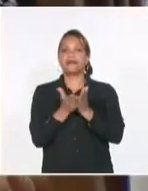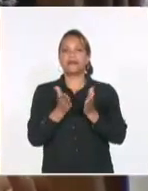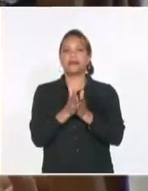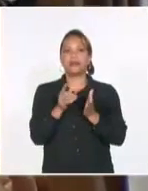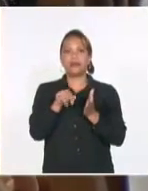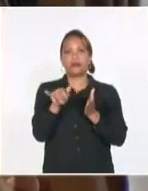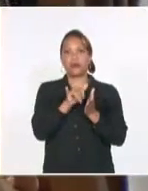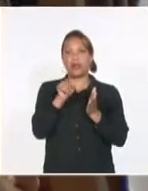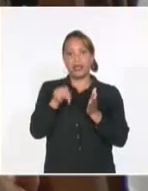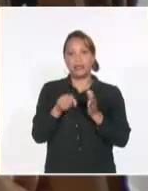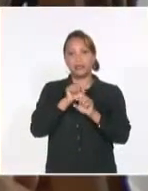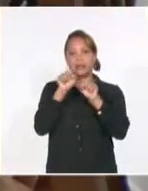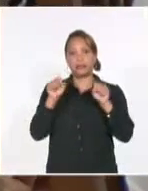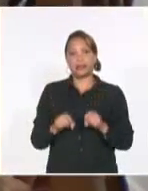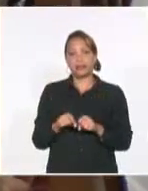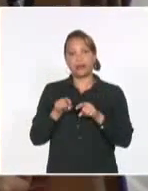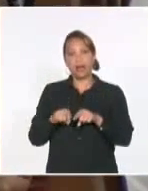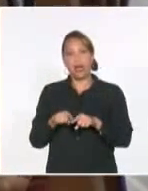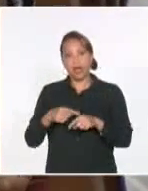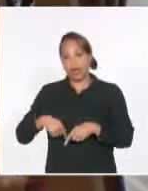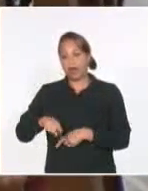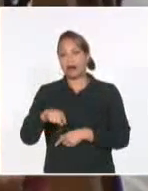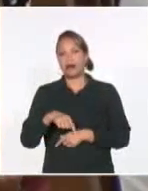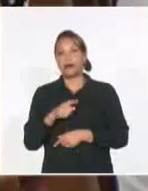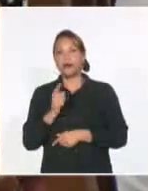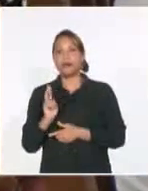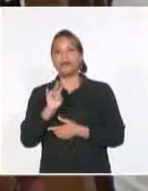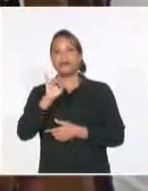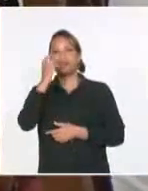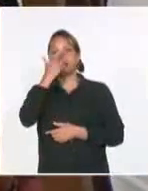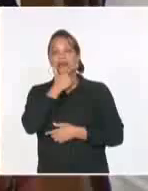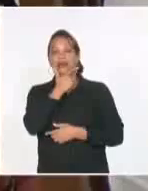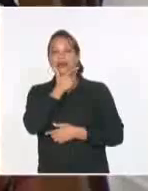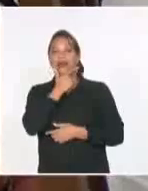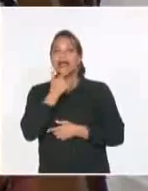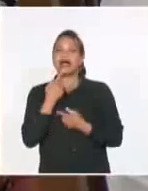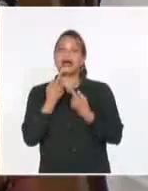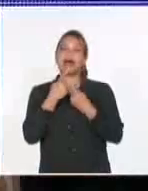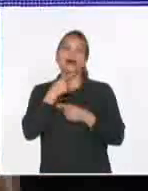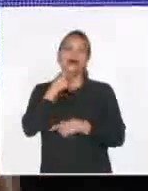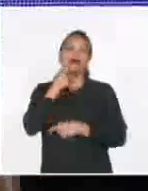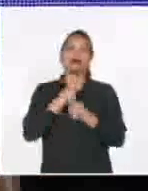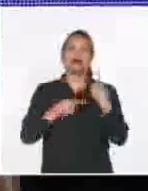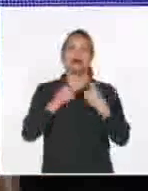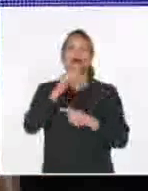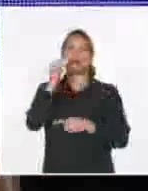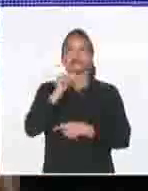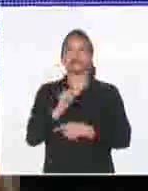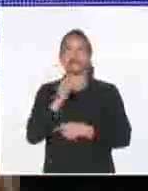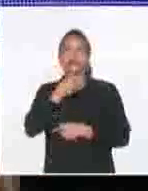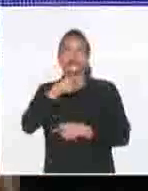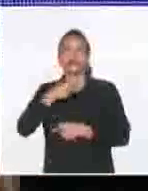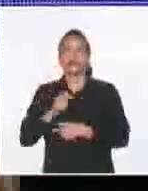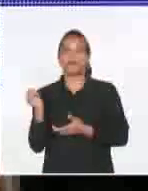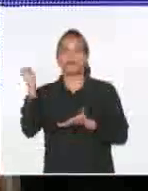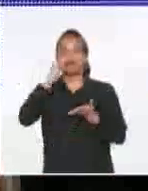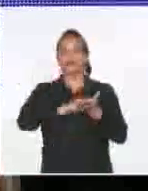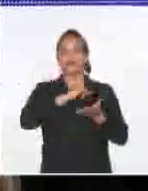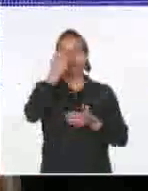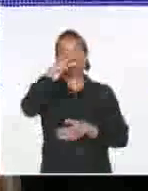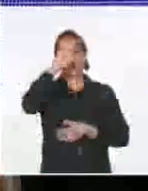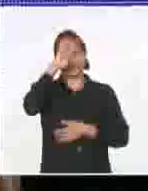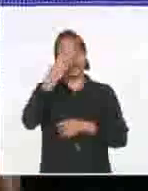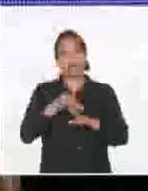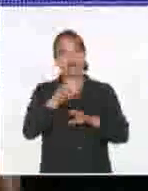de este sistema preferencial de visados, a toda persona que haya visitado a Cuba con